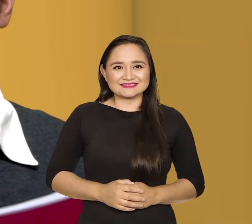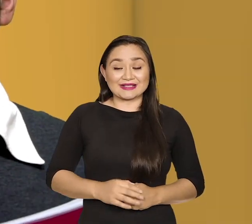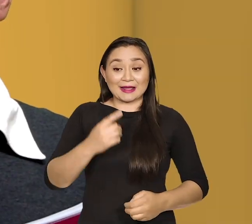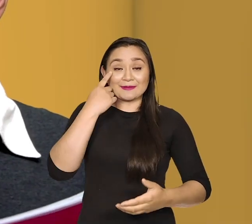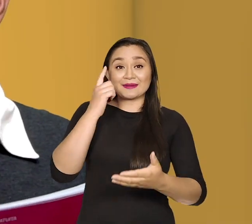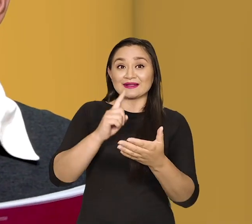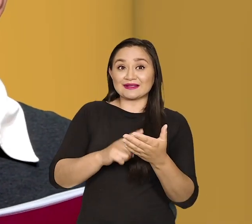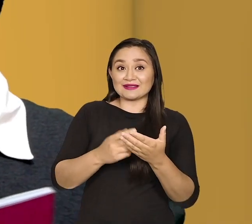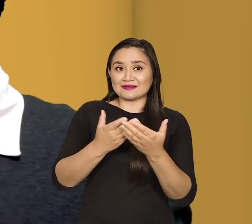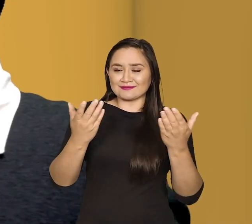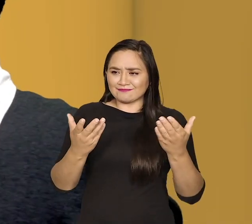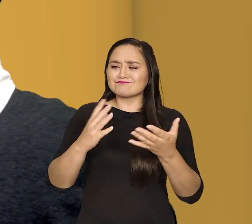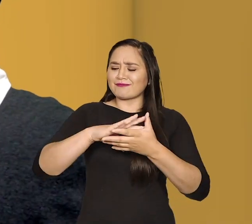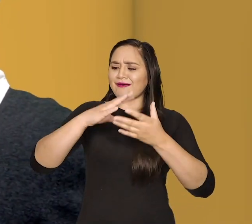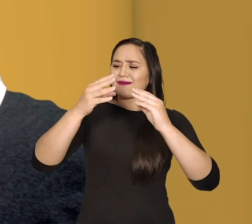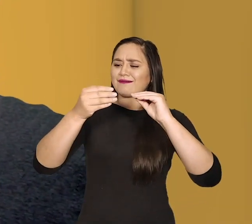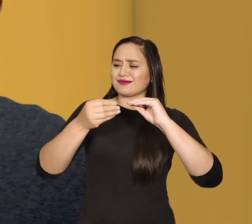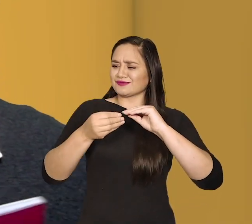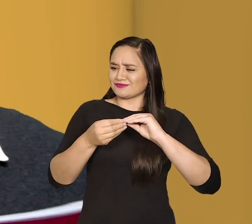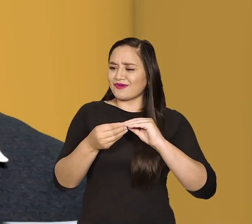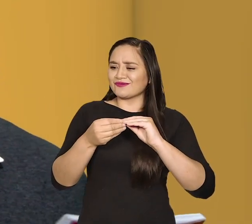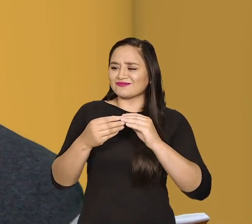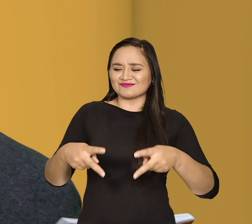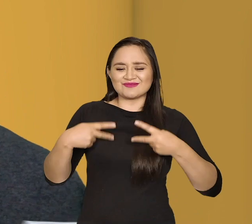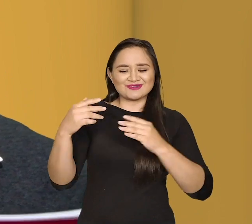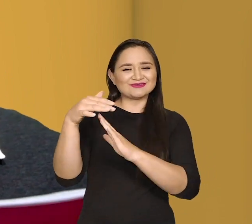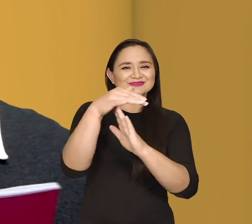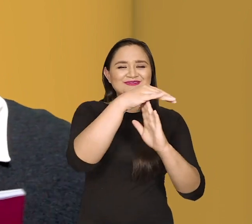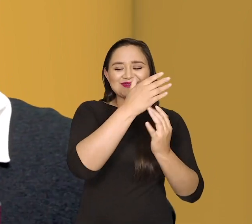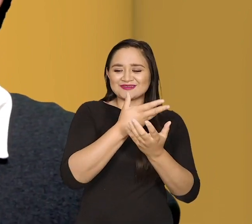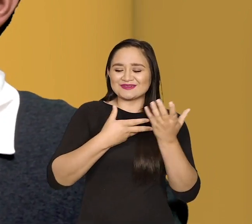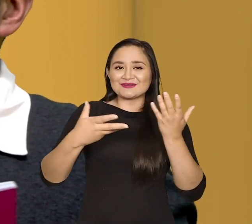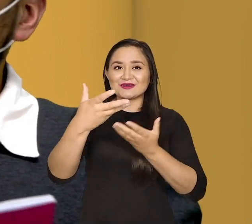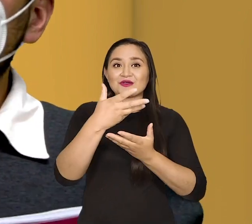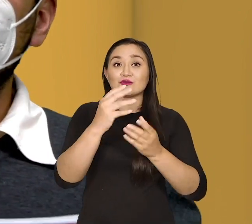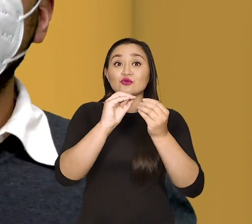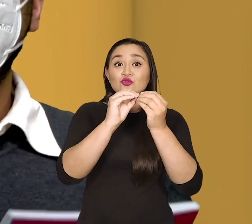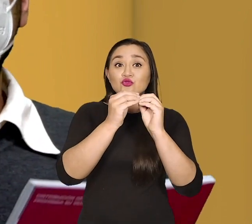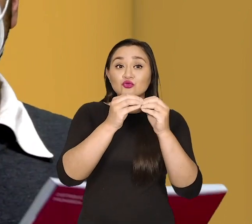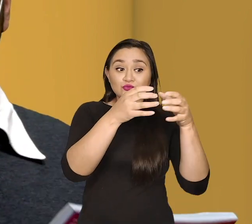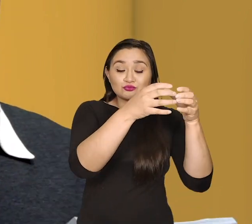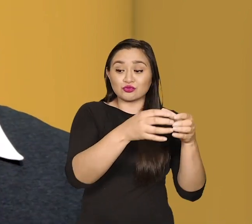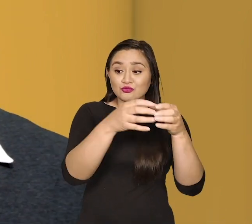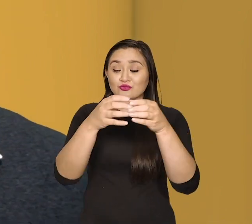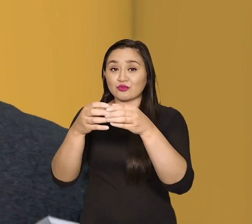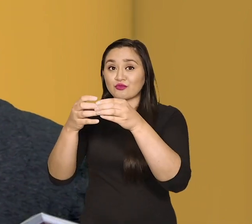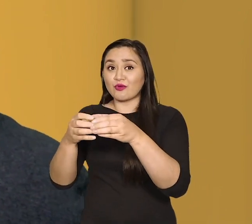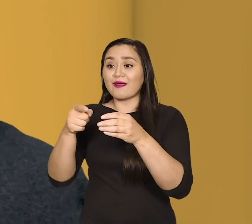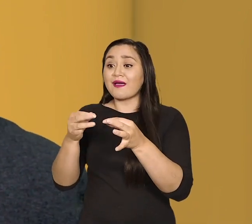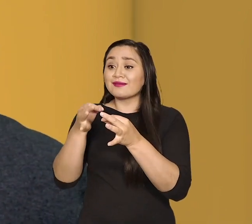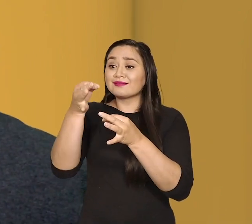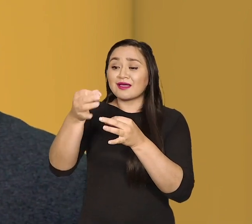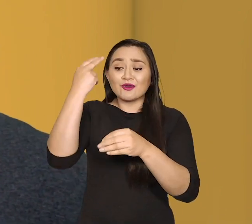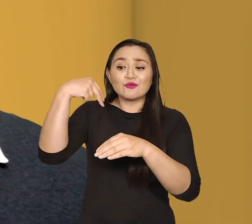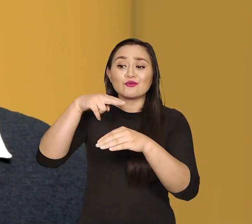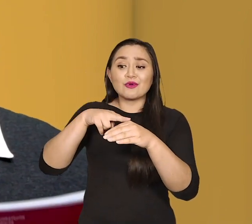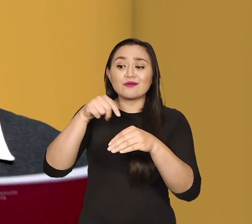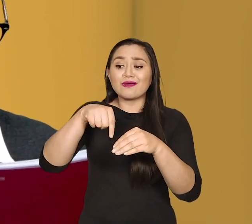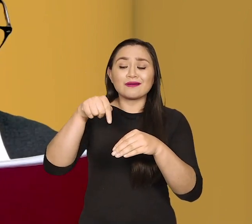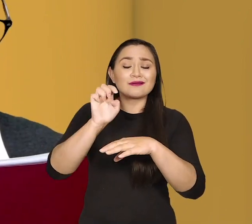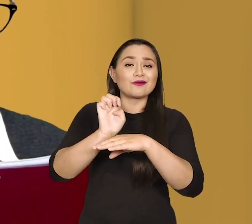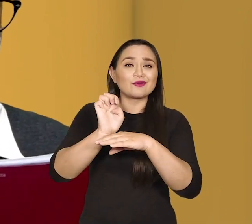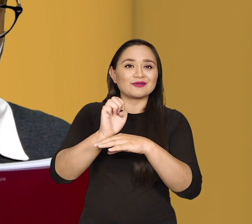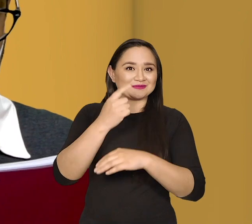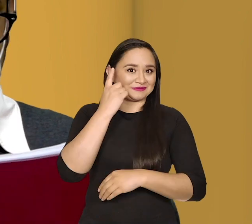para que exista una adecuada convivencia armónica podemos tomar en cuenta el número de la población de nacionalidades y pueblos del ecuador